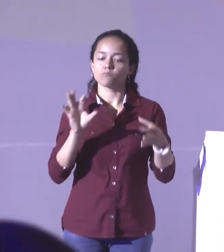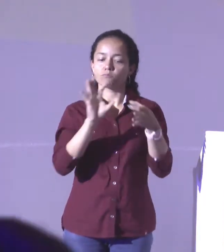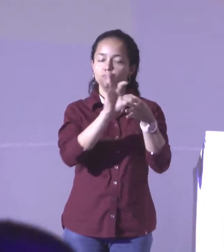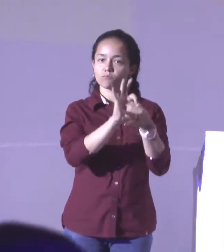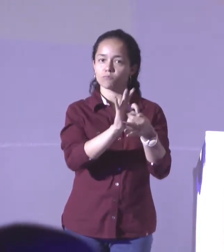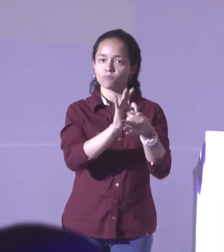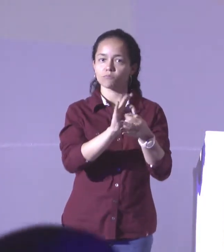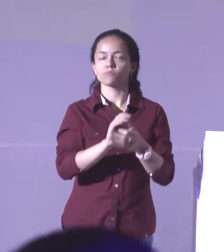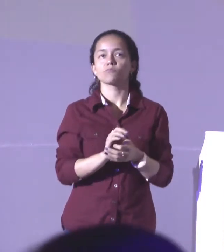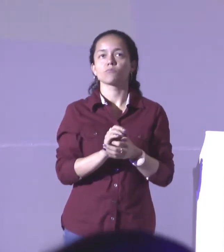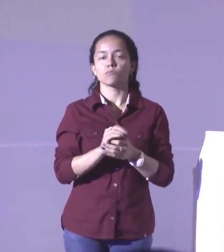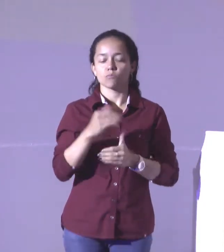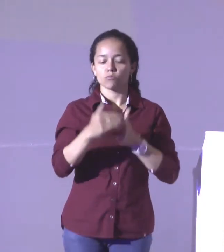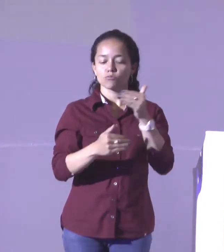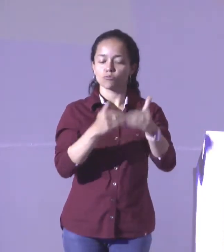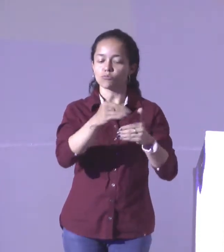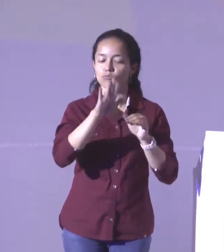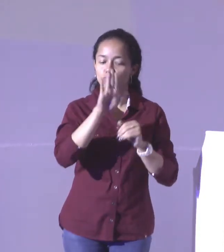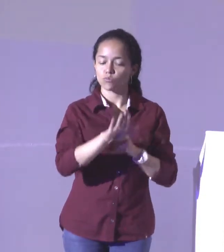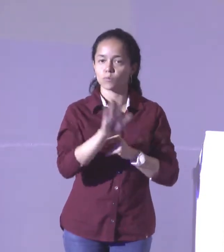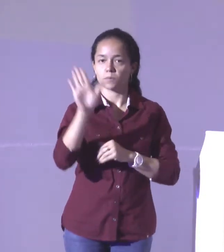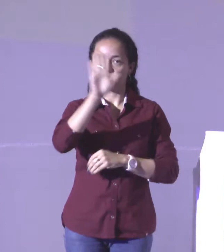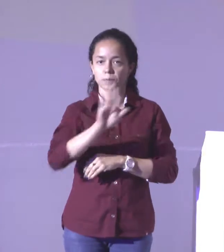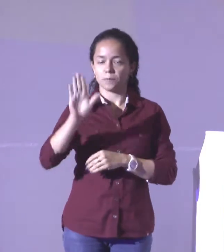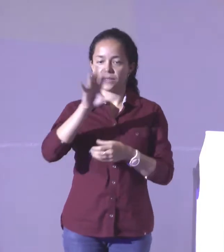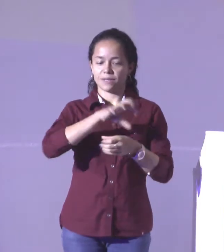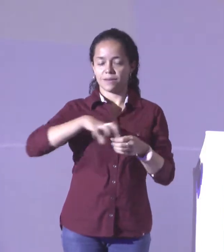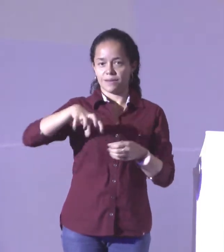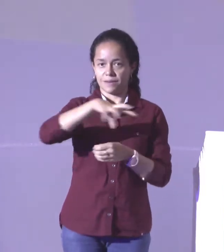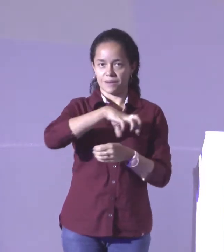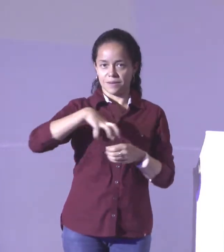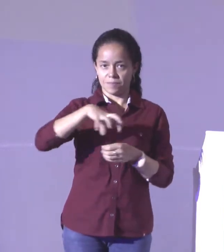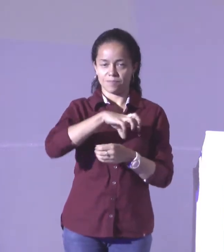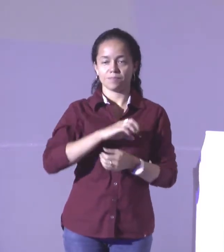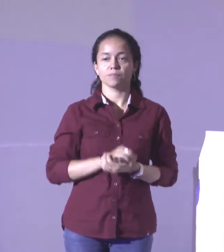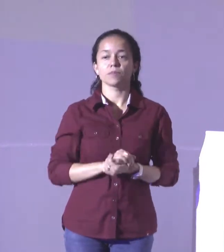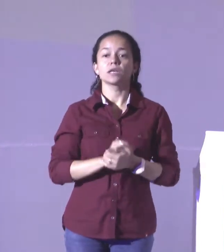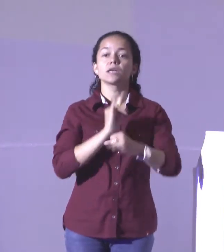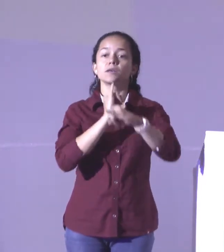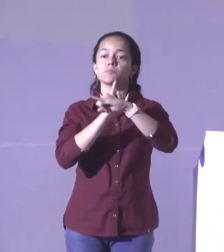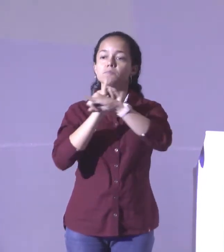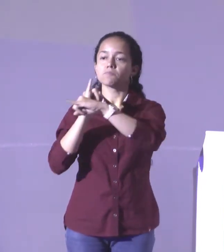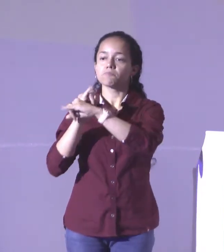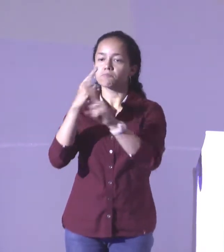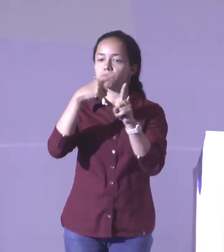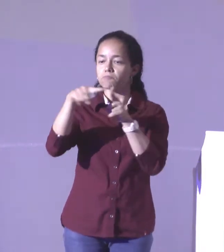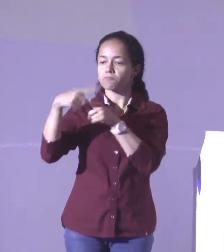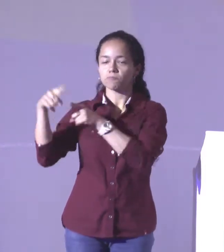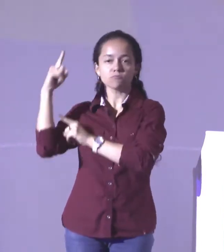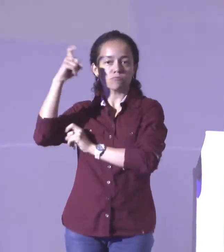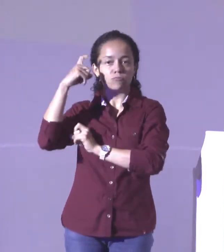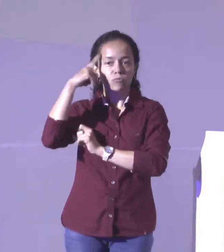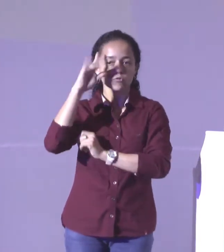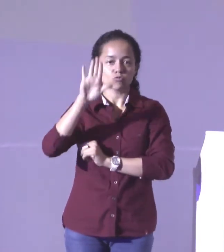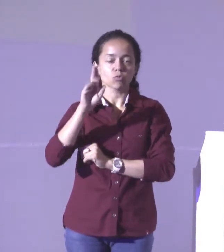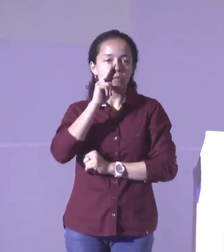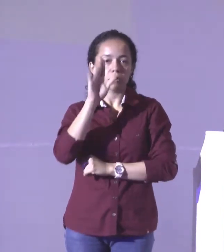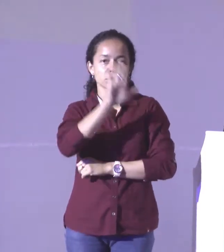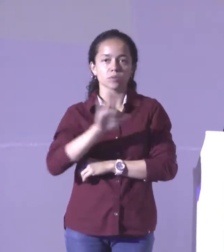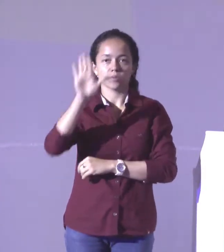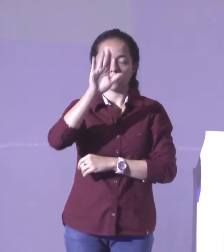procesos que desarrollamos en el Departamento de Santander. A las instituciones gubernamentales de orden nacional y